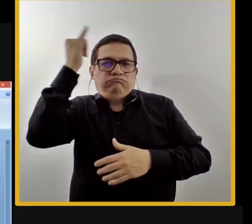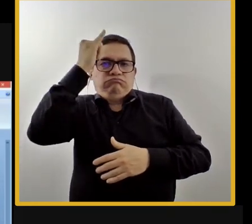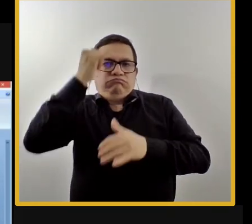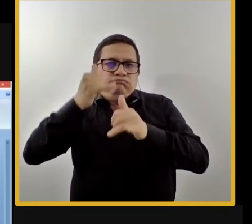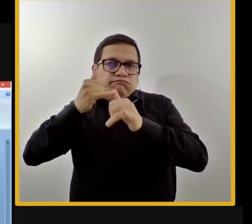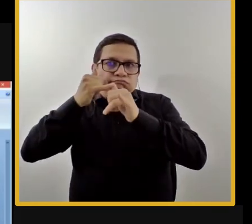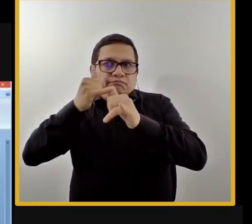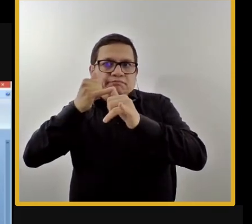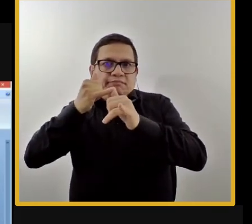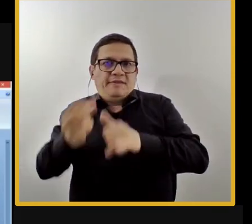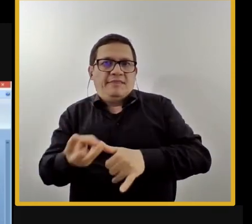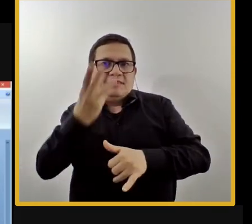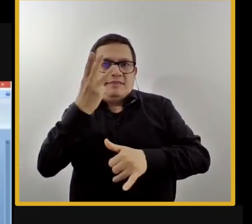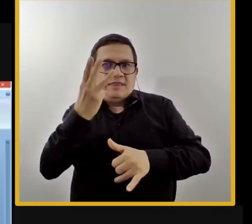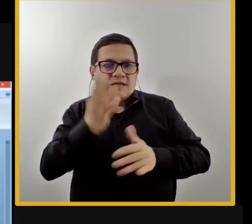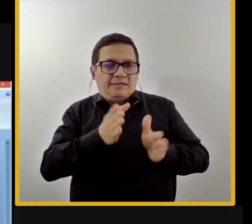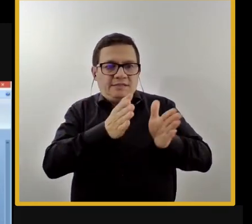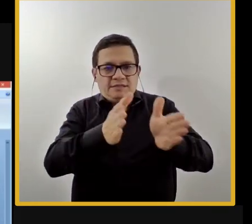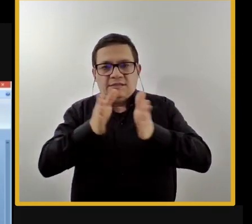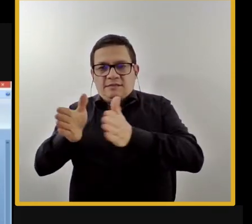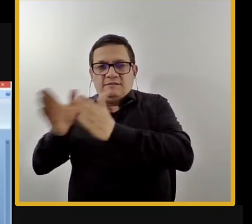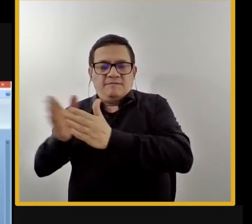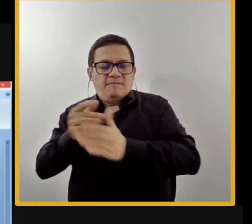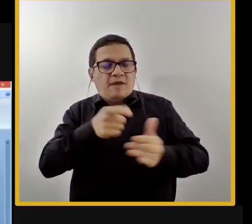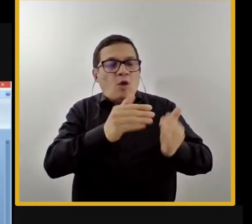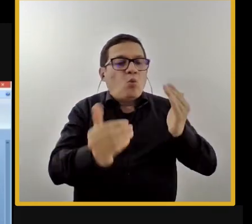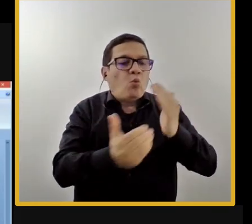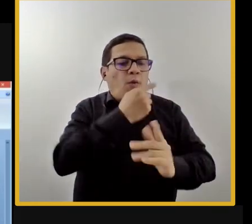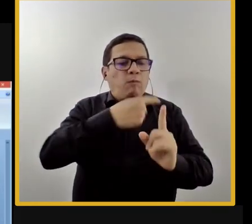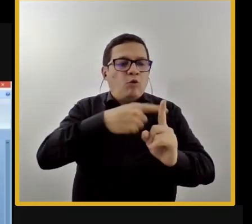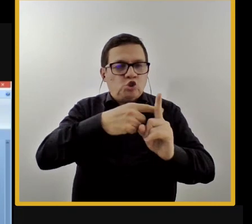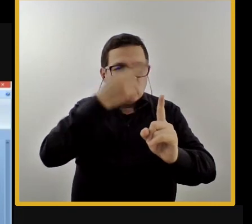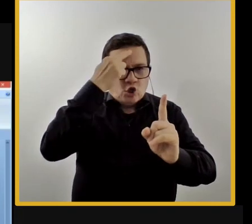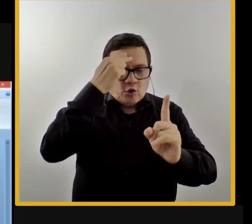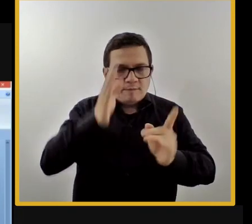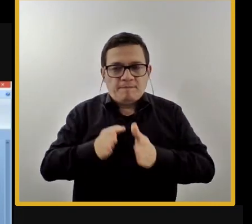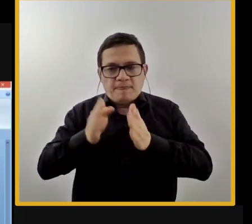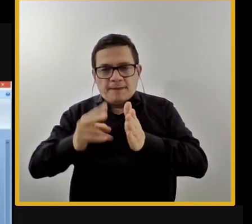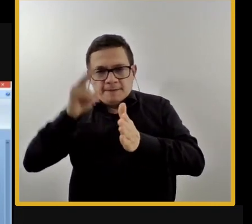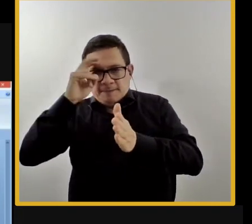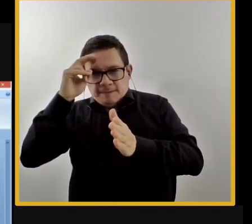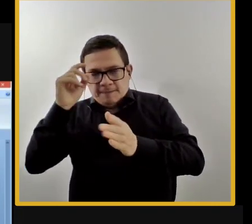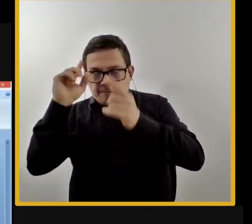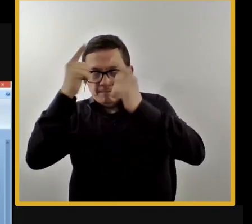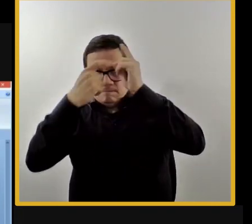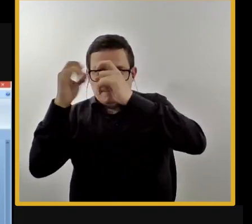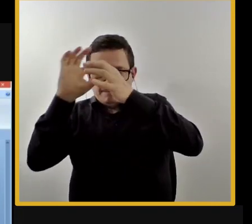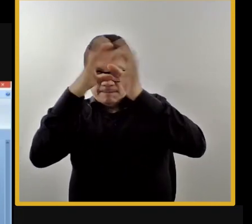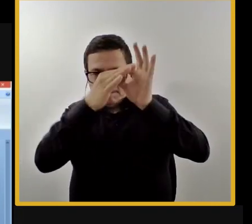en tres movimientos: el neopositivismo lógico, el racionalismo crítico y